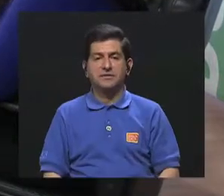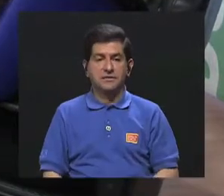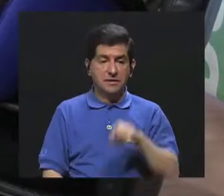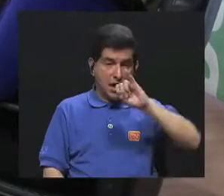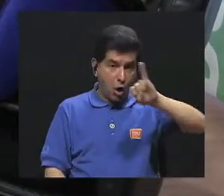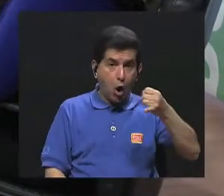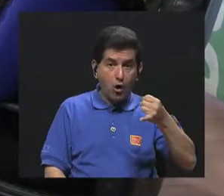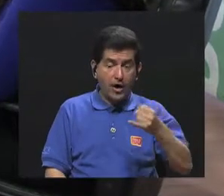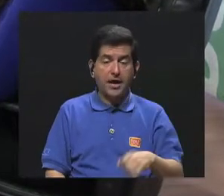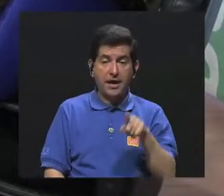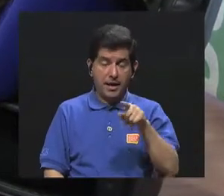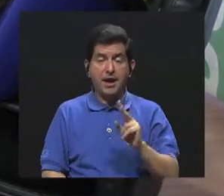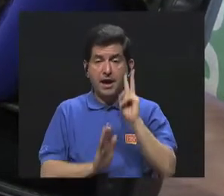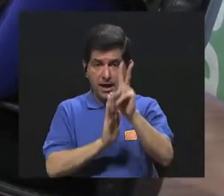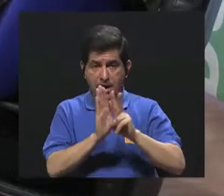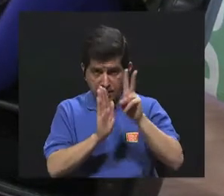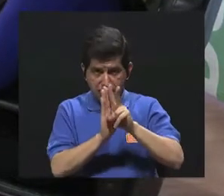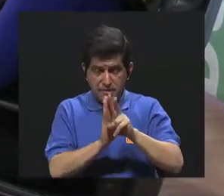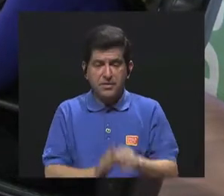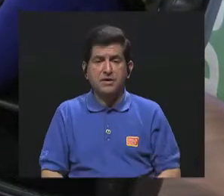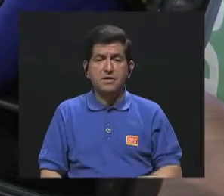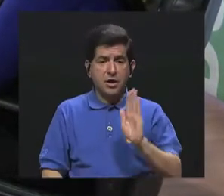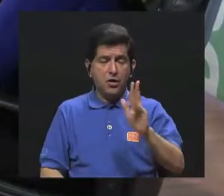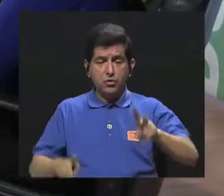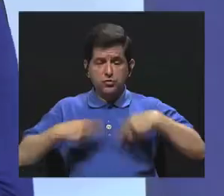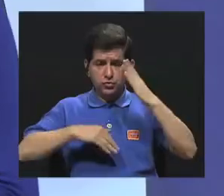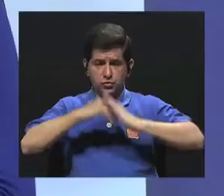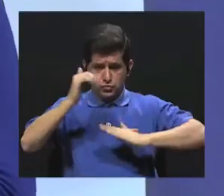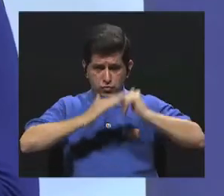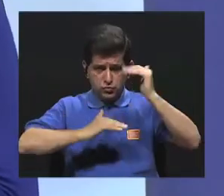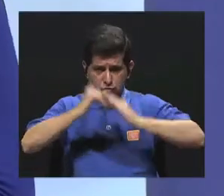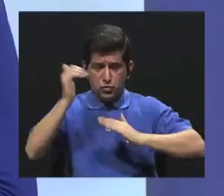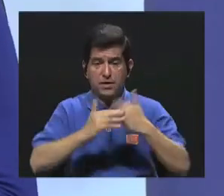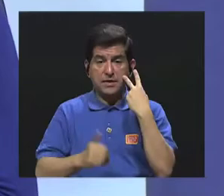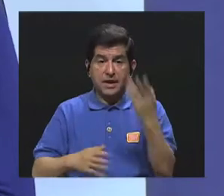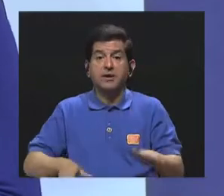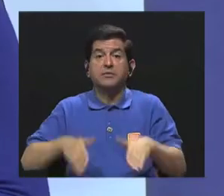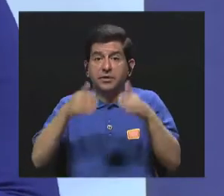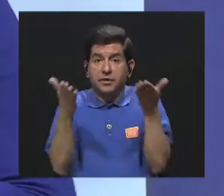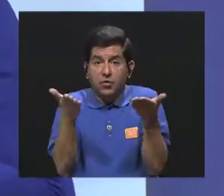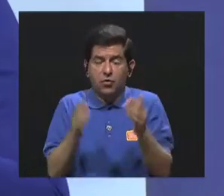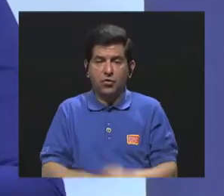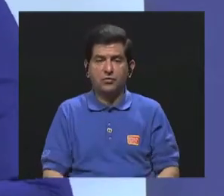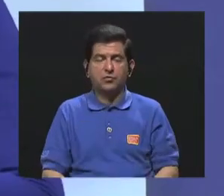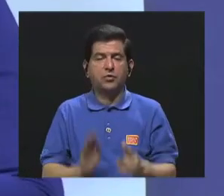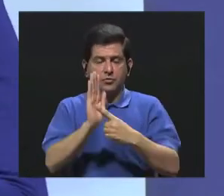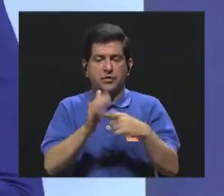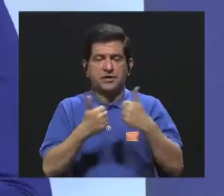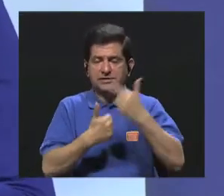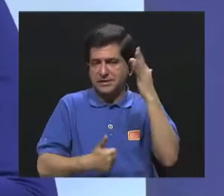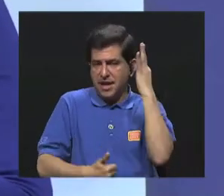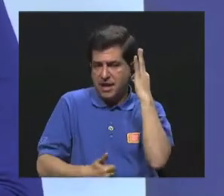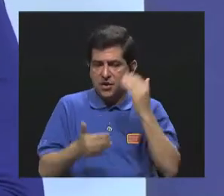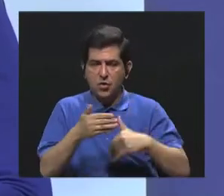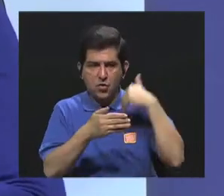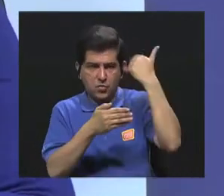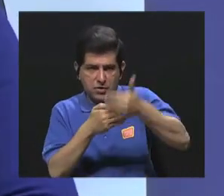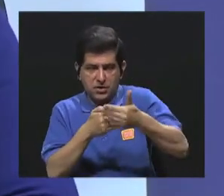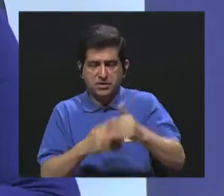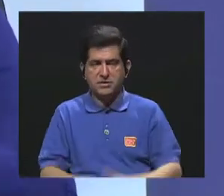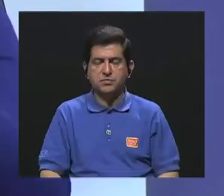Jorgito a lo largo del documental efectivamente va construyéndose una vida y vamos viendo cómo se construye una vida. Presenta a la novia y después vamos a